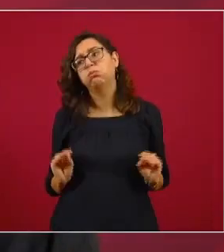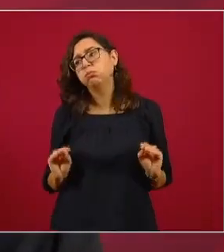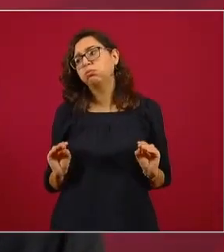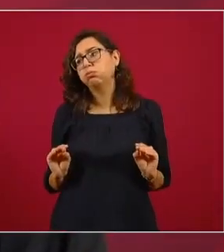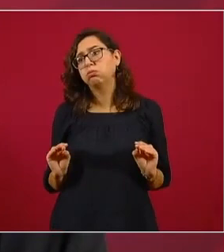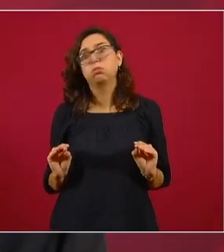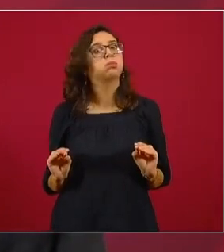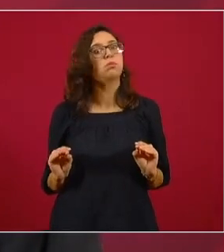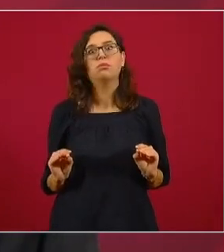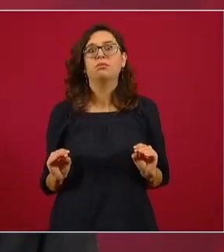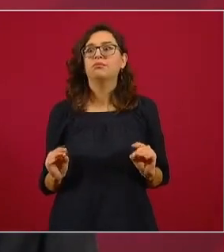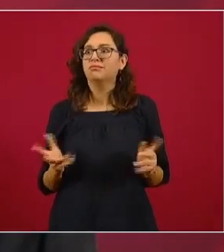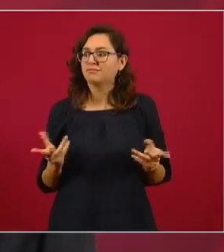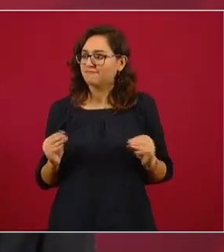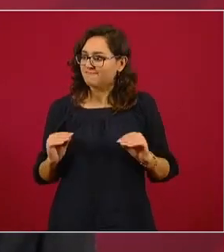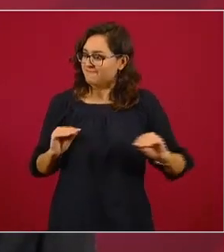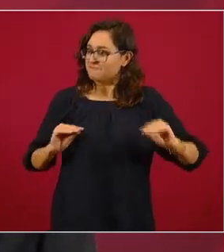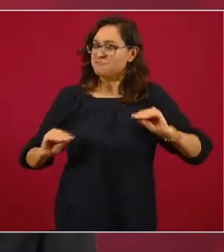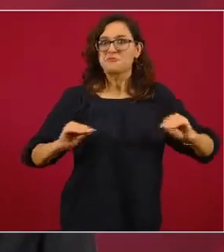hay debate,